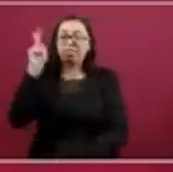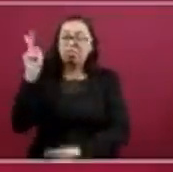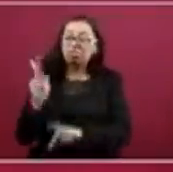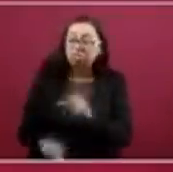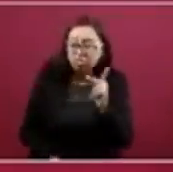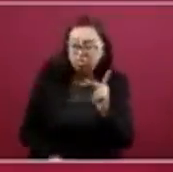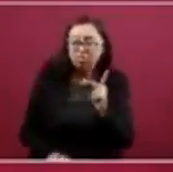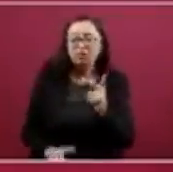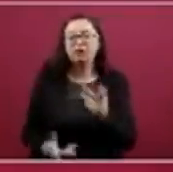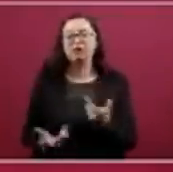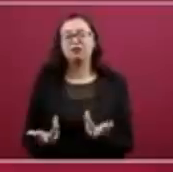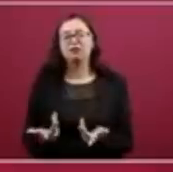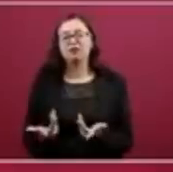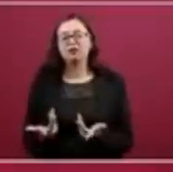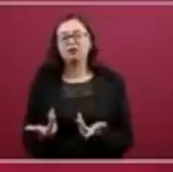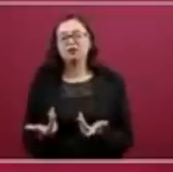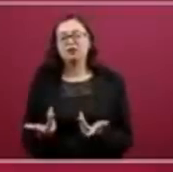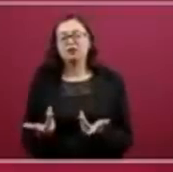porque